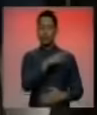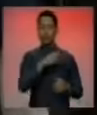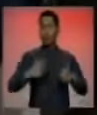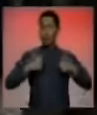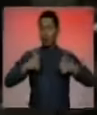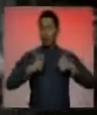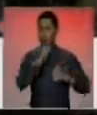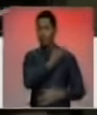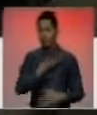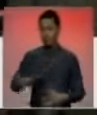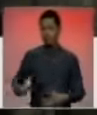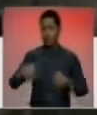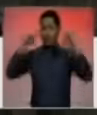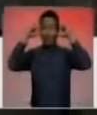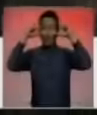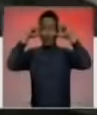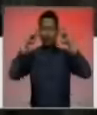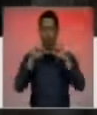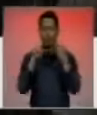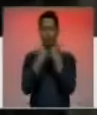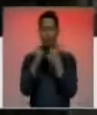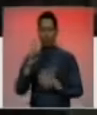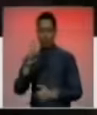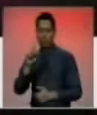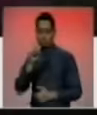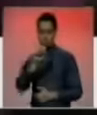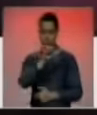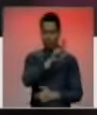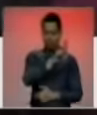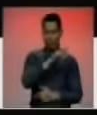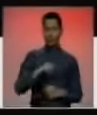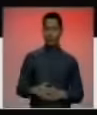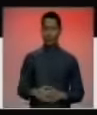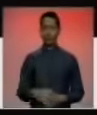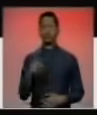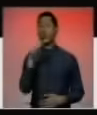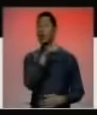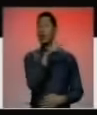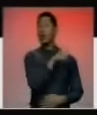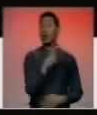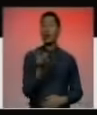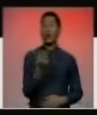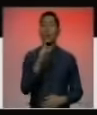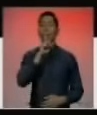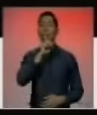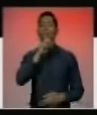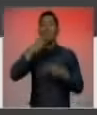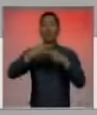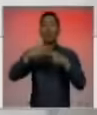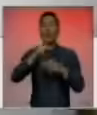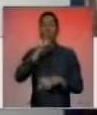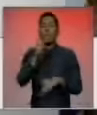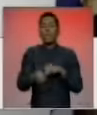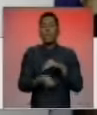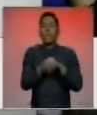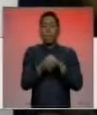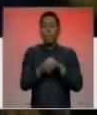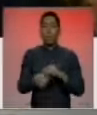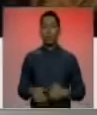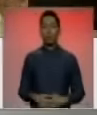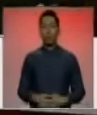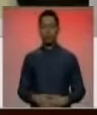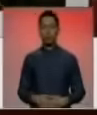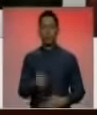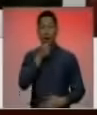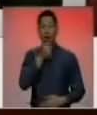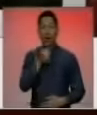la presidencia de Ecuador por el movimiento Creando Oportunidades utiliza un sobrenombre para sus negocios offshore. Esta